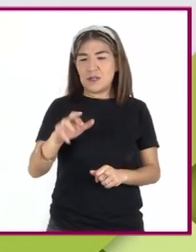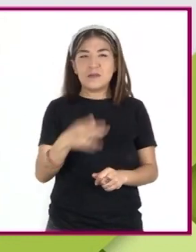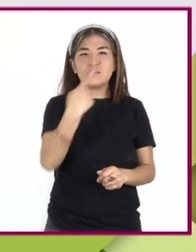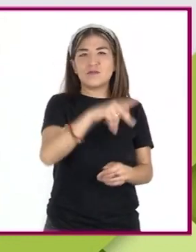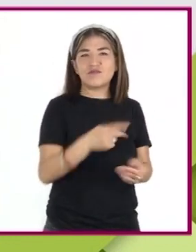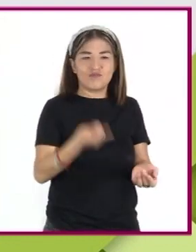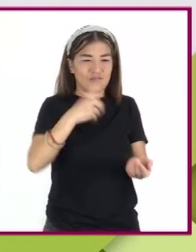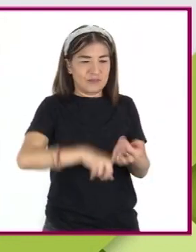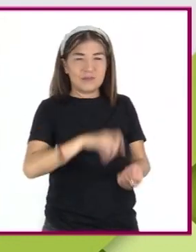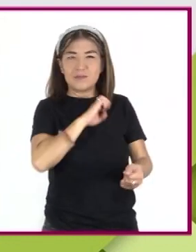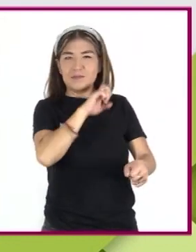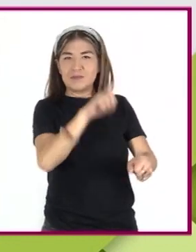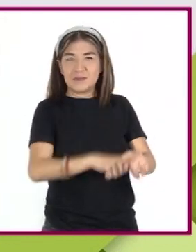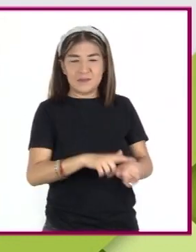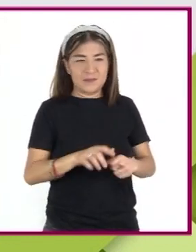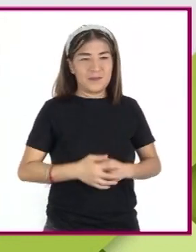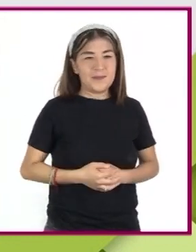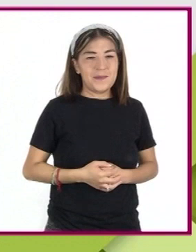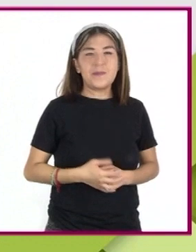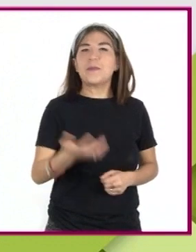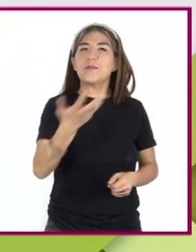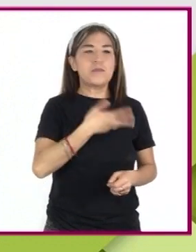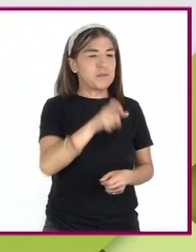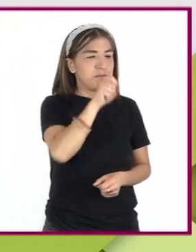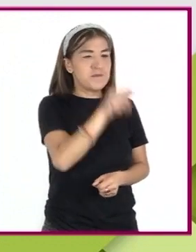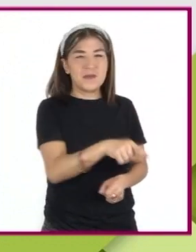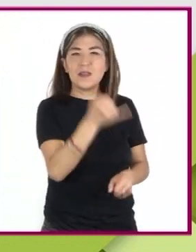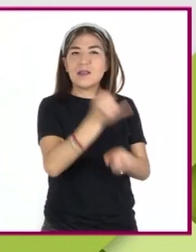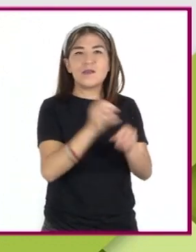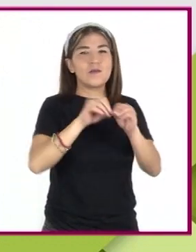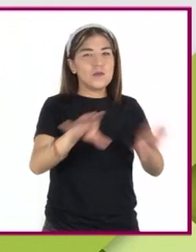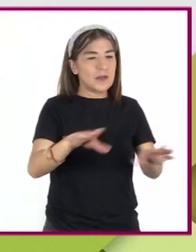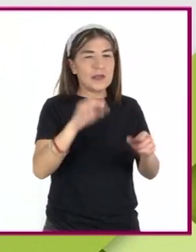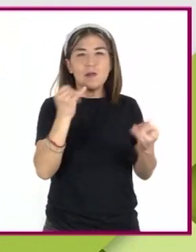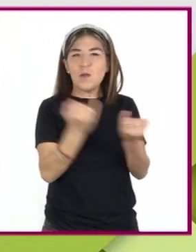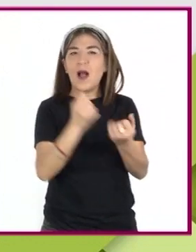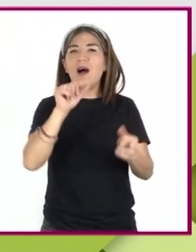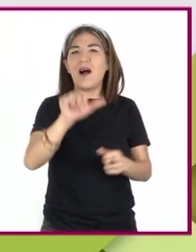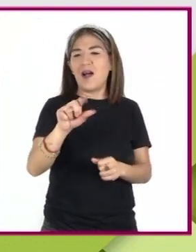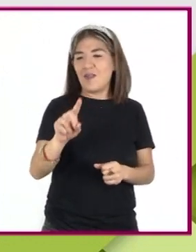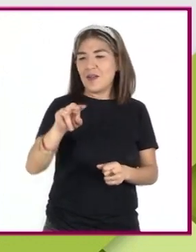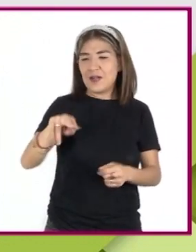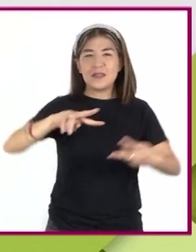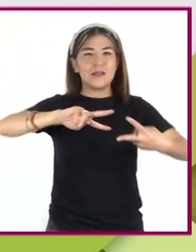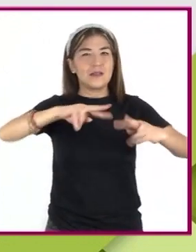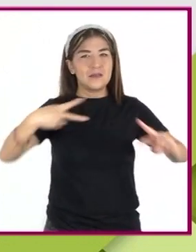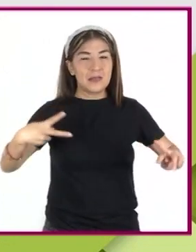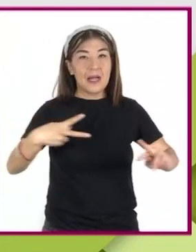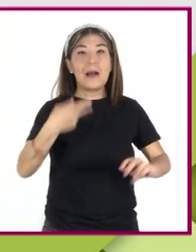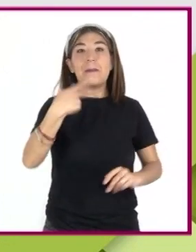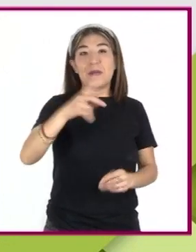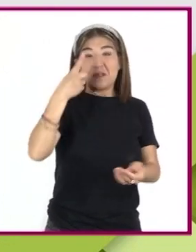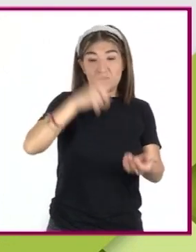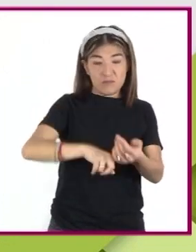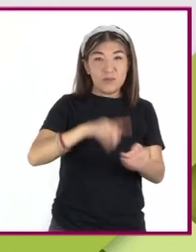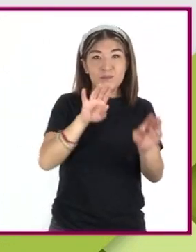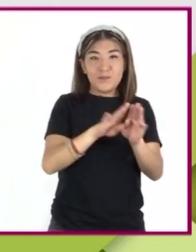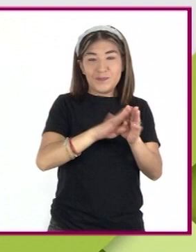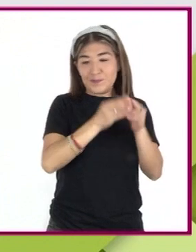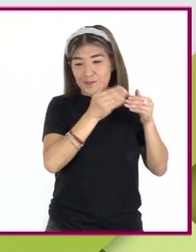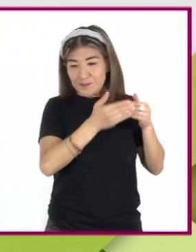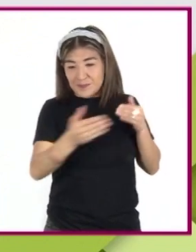especializadas. Tienen la misma información genética, sin embargo, a lo largo de su desarrollo